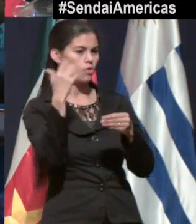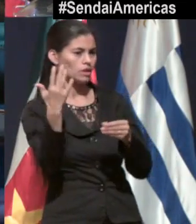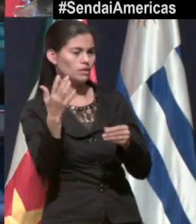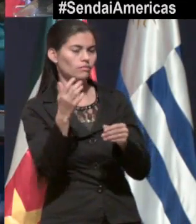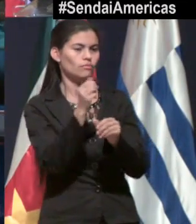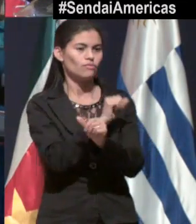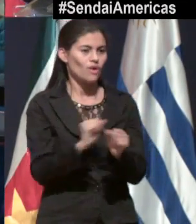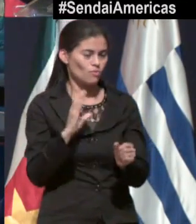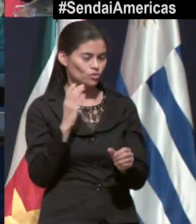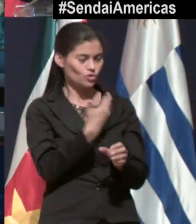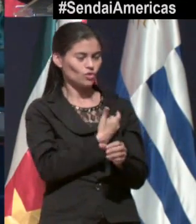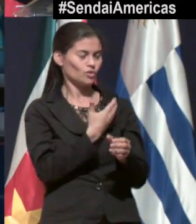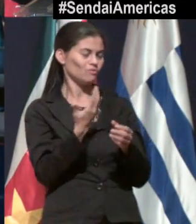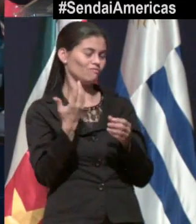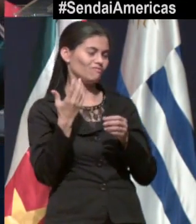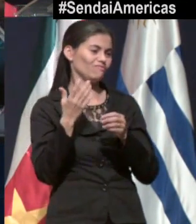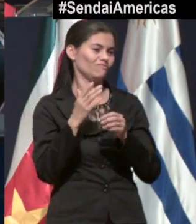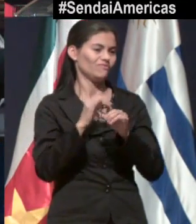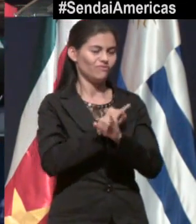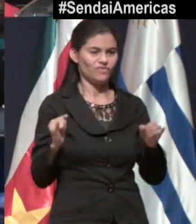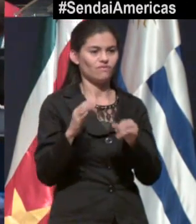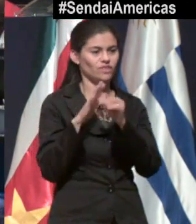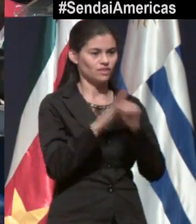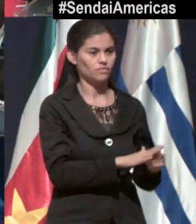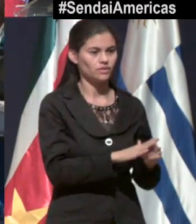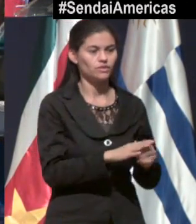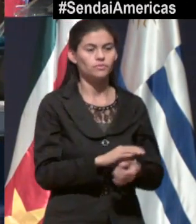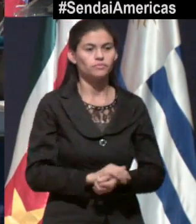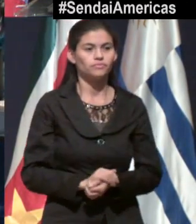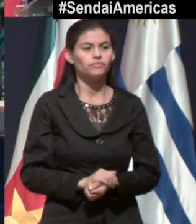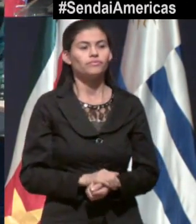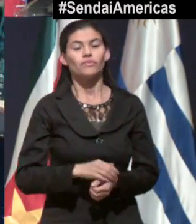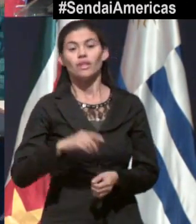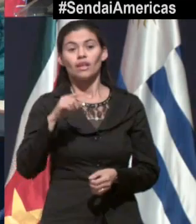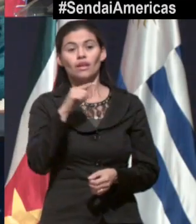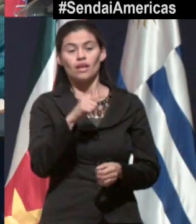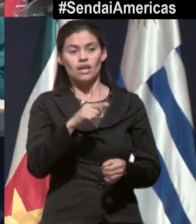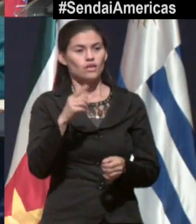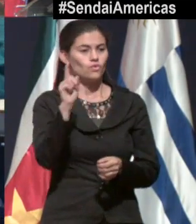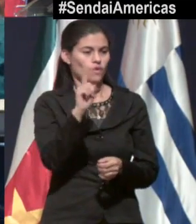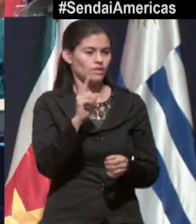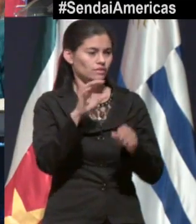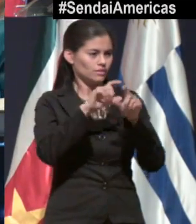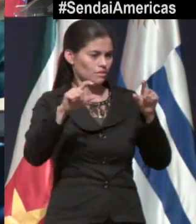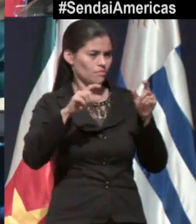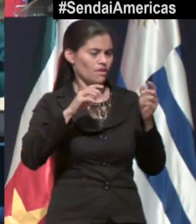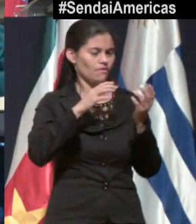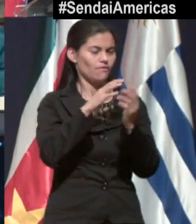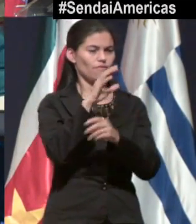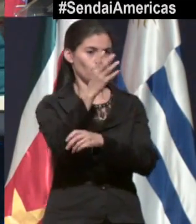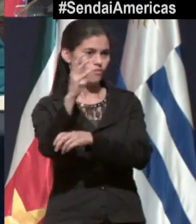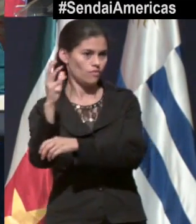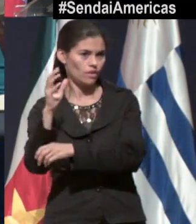construir sociedades más resilientes. La vulnerabilidad no es una condición biológica y muchas veces ni